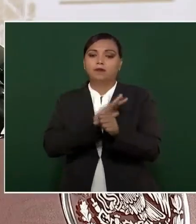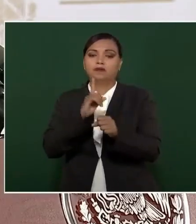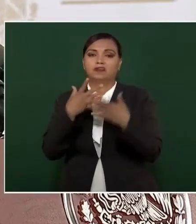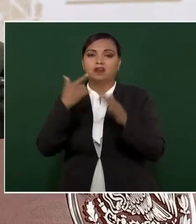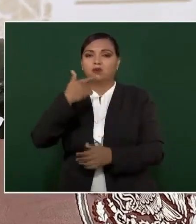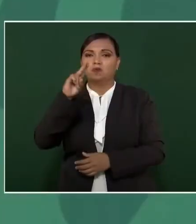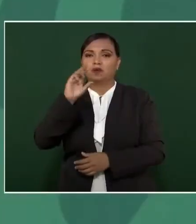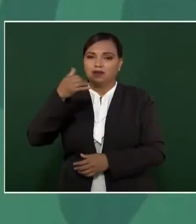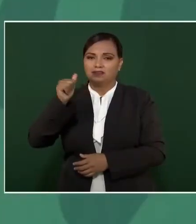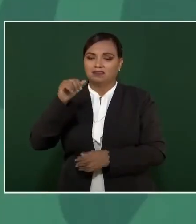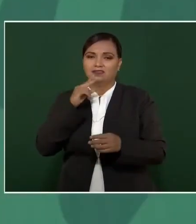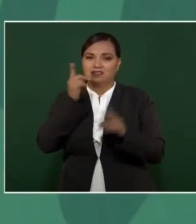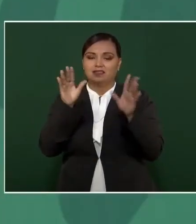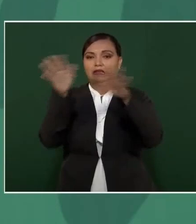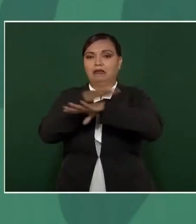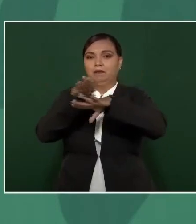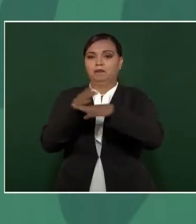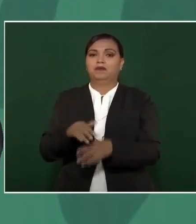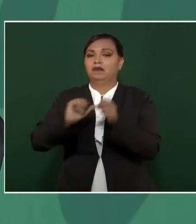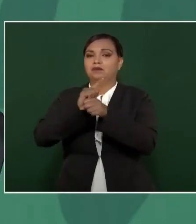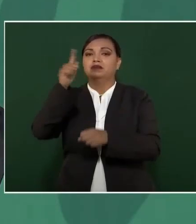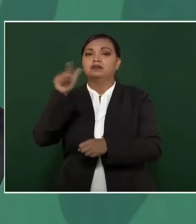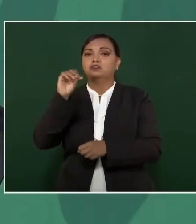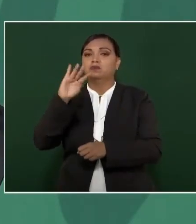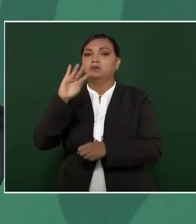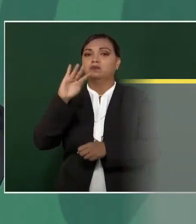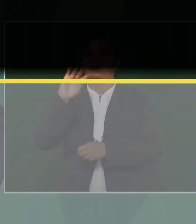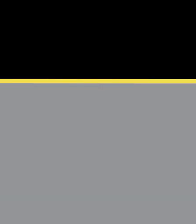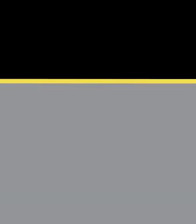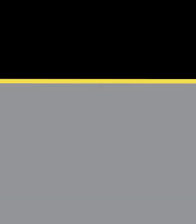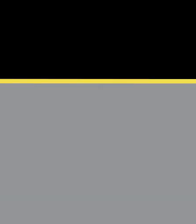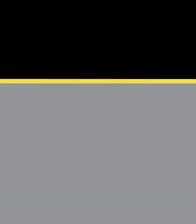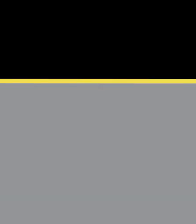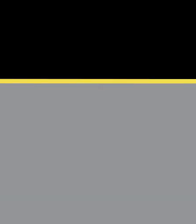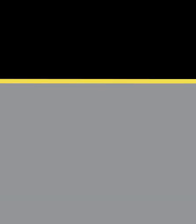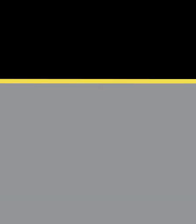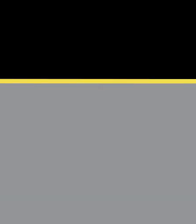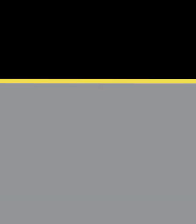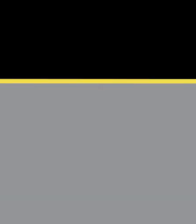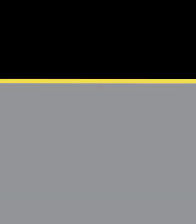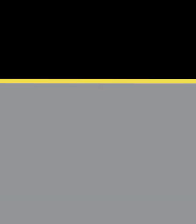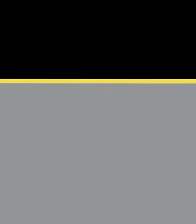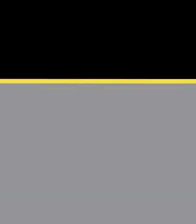la guacamaya se volvió sopilote. Y usted es un cínico.